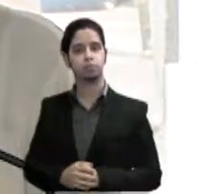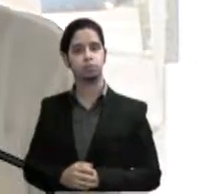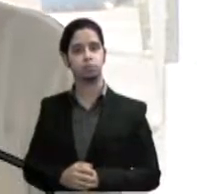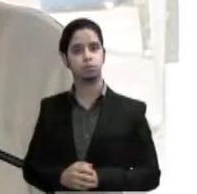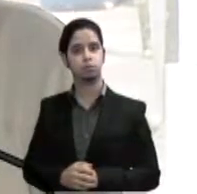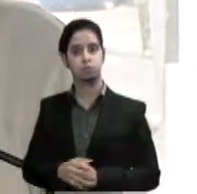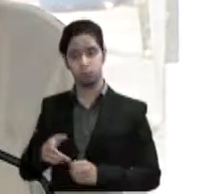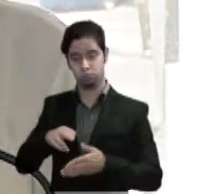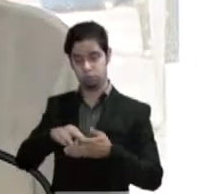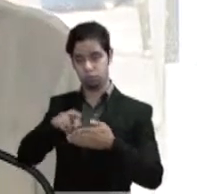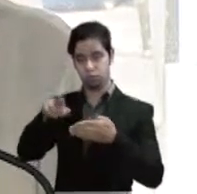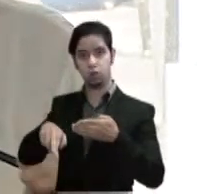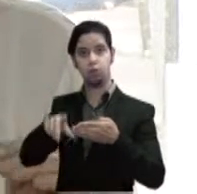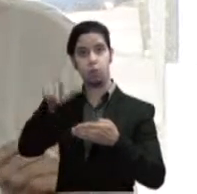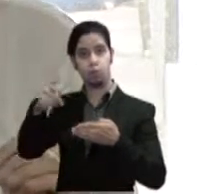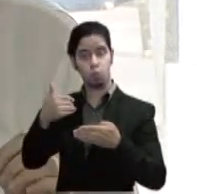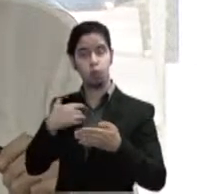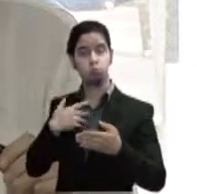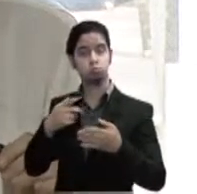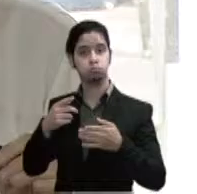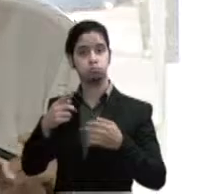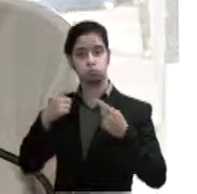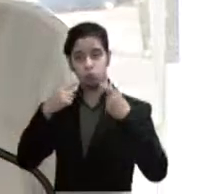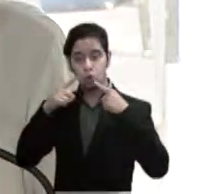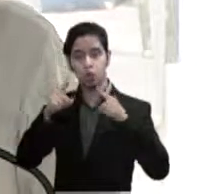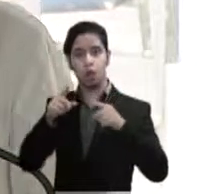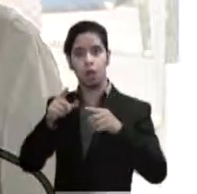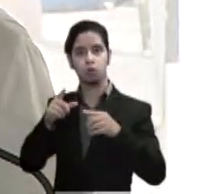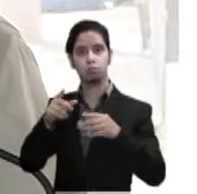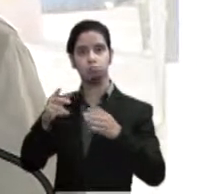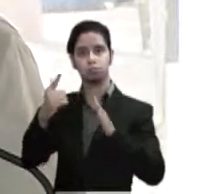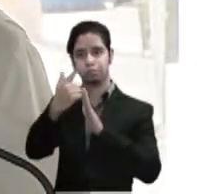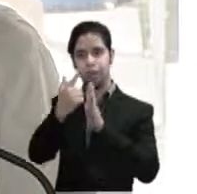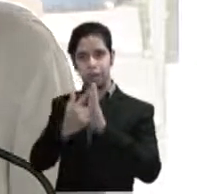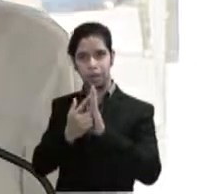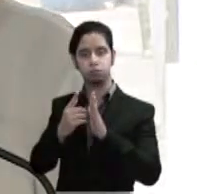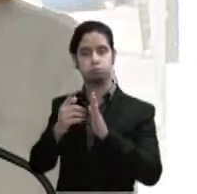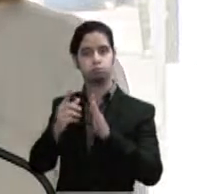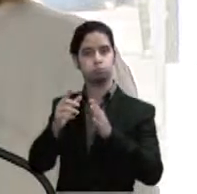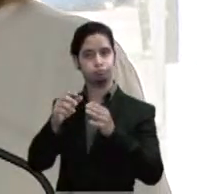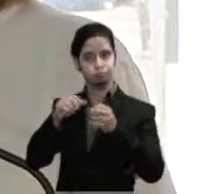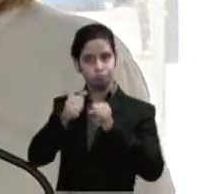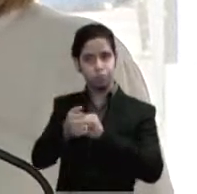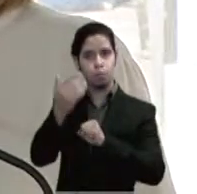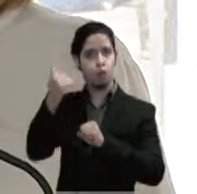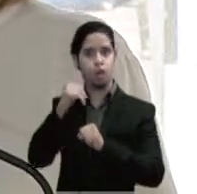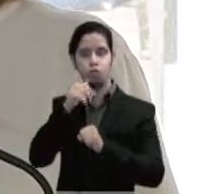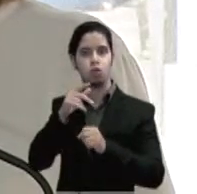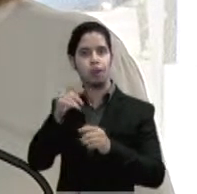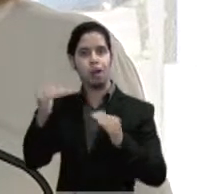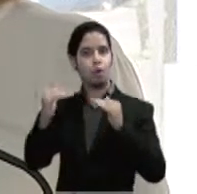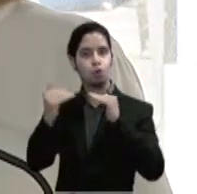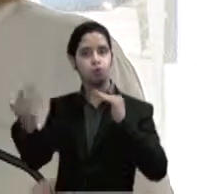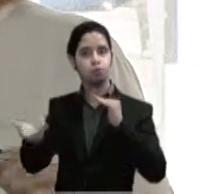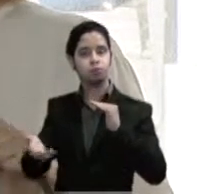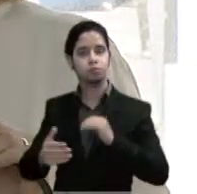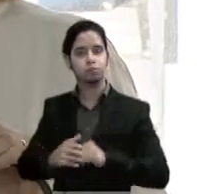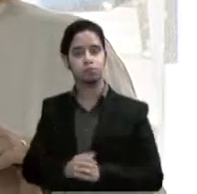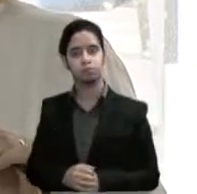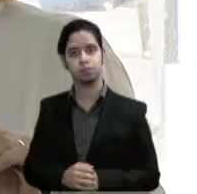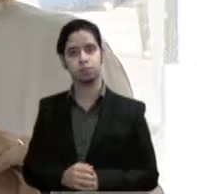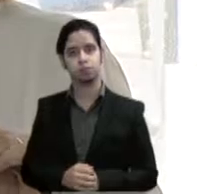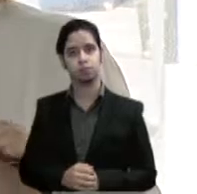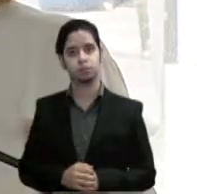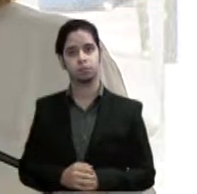para derogar la ley de la pensión de los maestros porque no me parecía justa. No estuve de acuerdo con